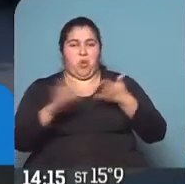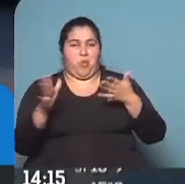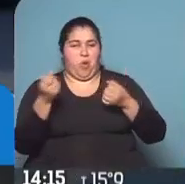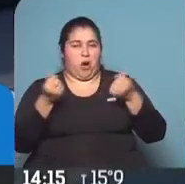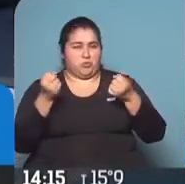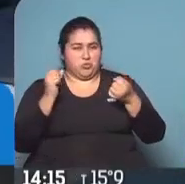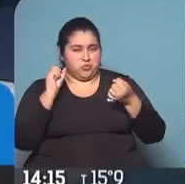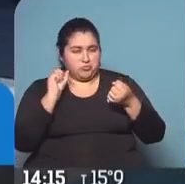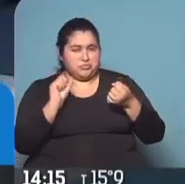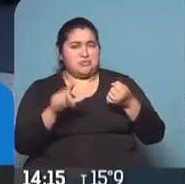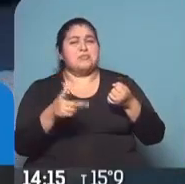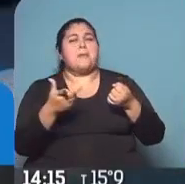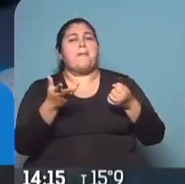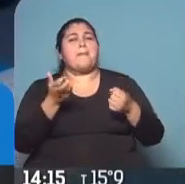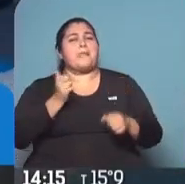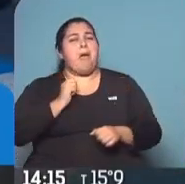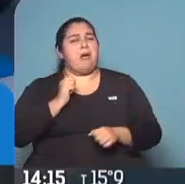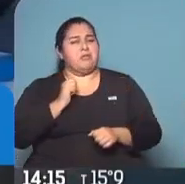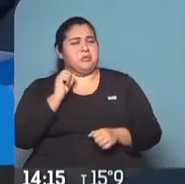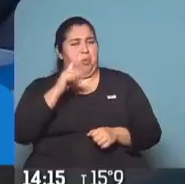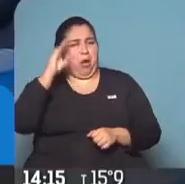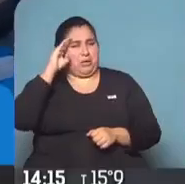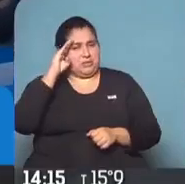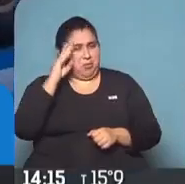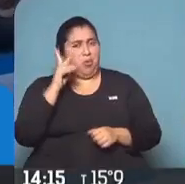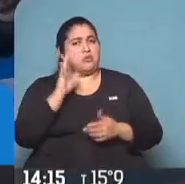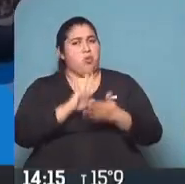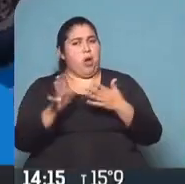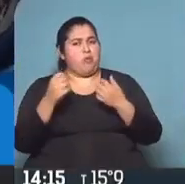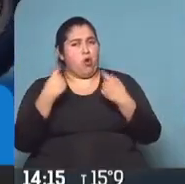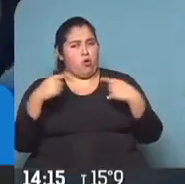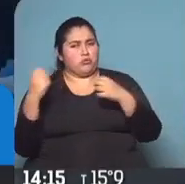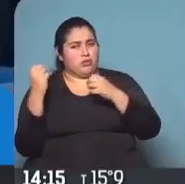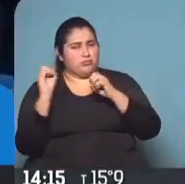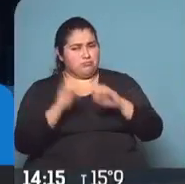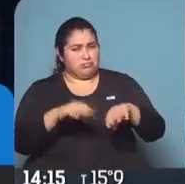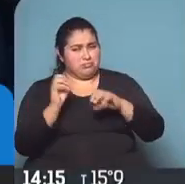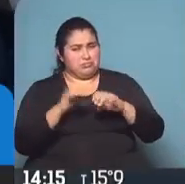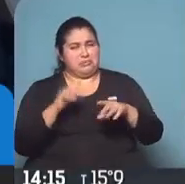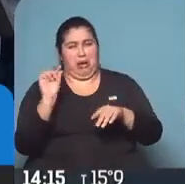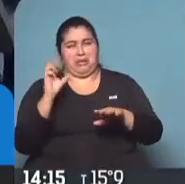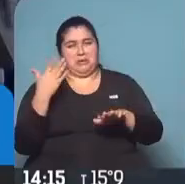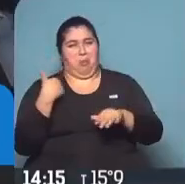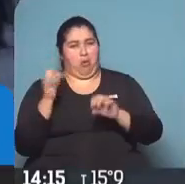que ha realizado el ejército argentino y que han ingresado al país en los últimos días